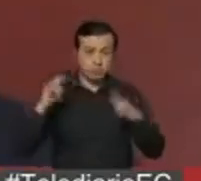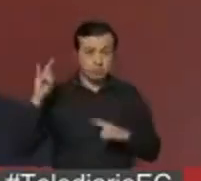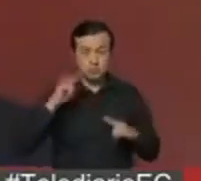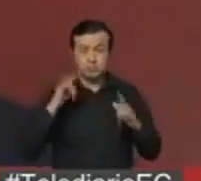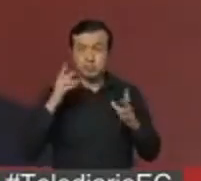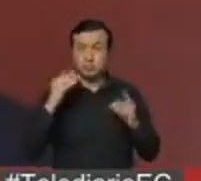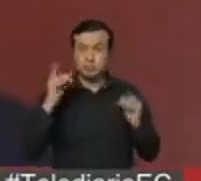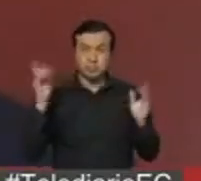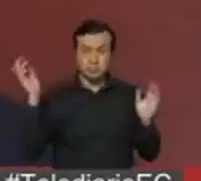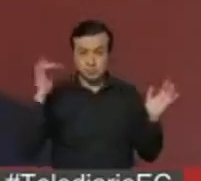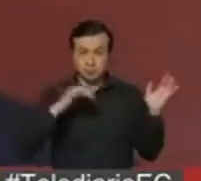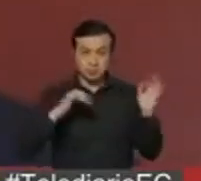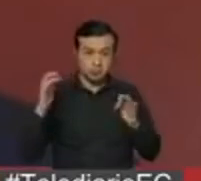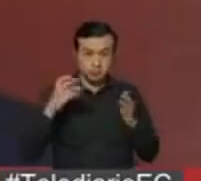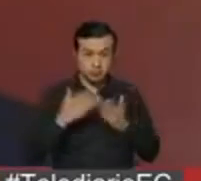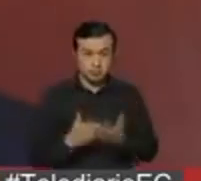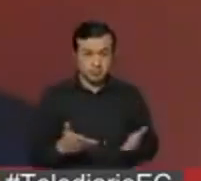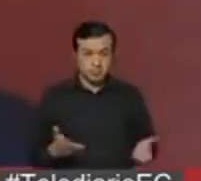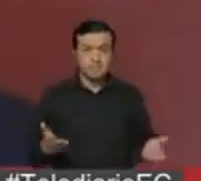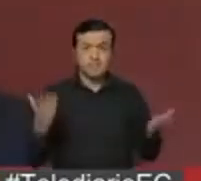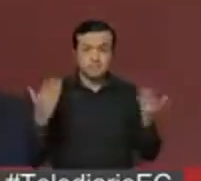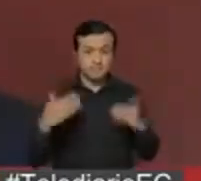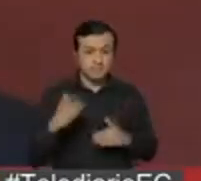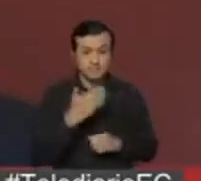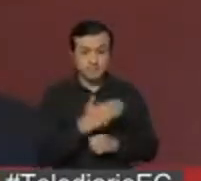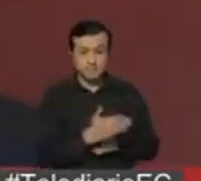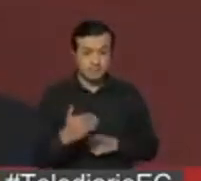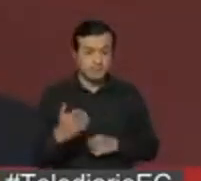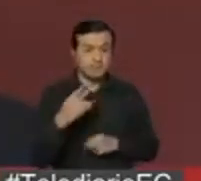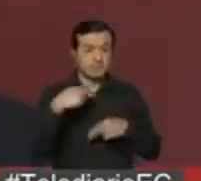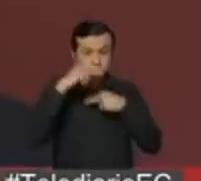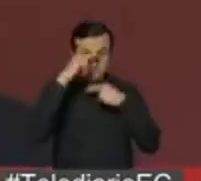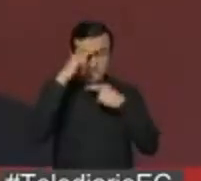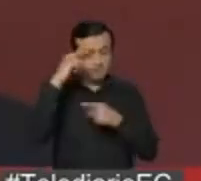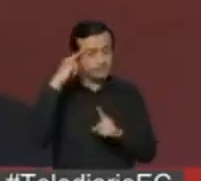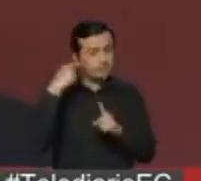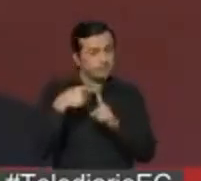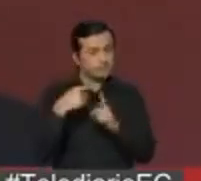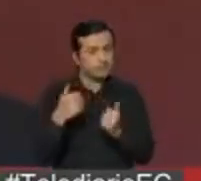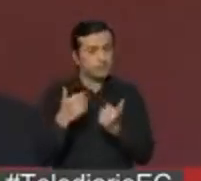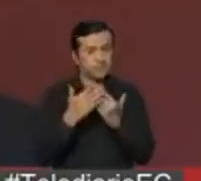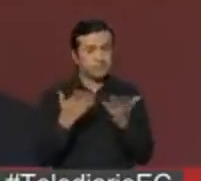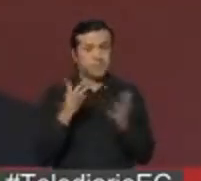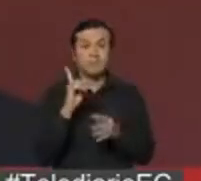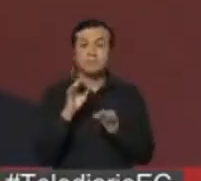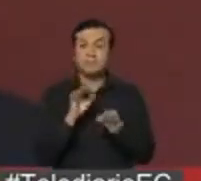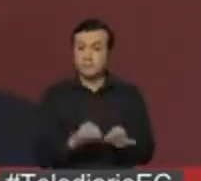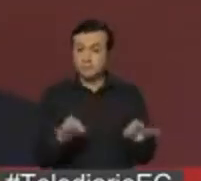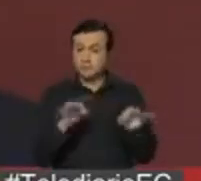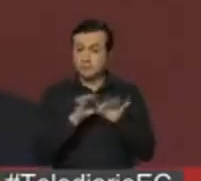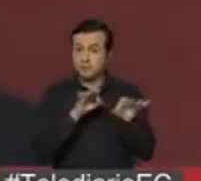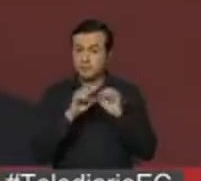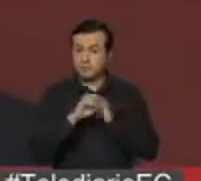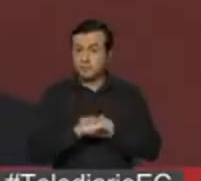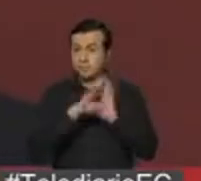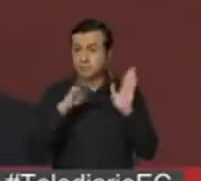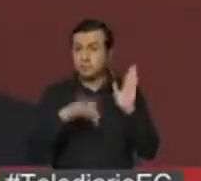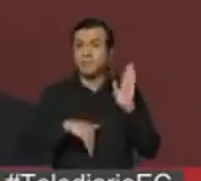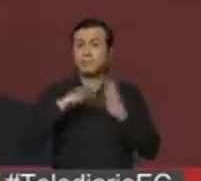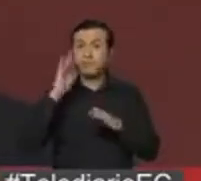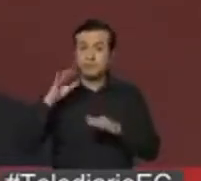aceptables ocupaciones, y eso es una gran noticia, creo yo. Es importante mencionar que mientras más